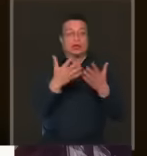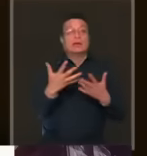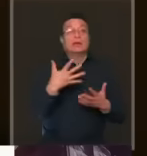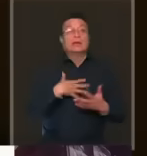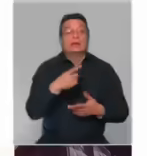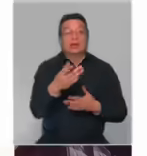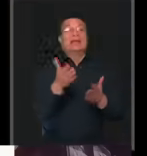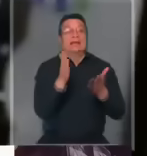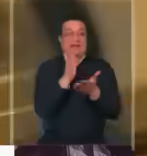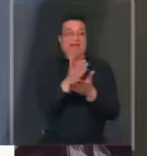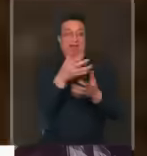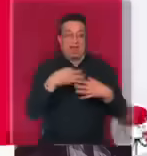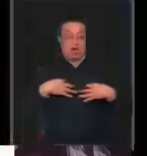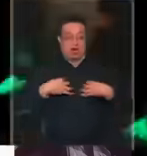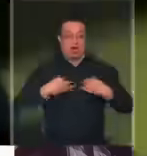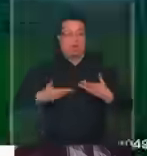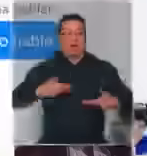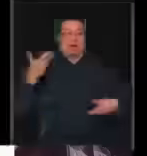la ropa.